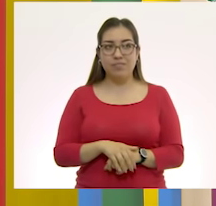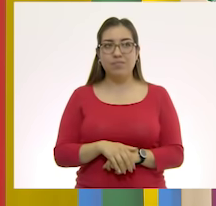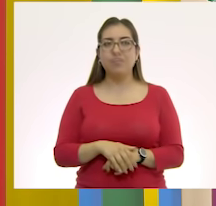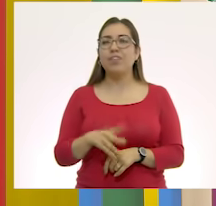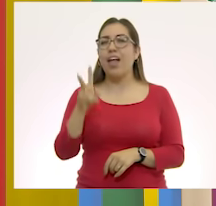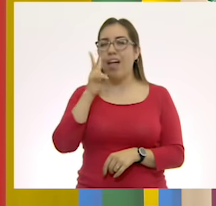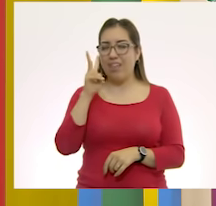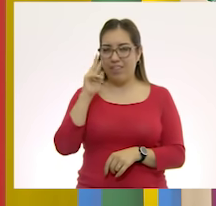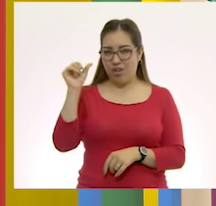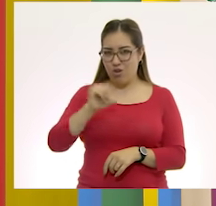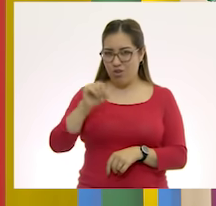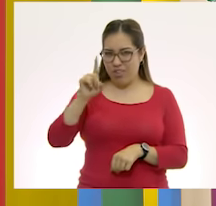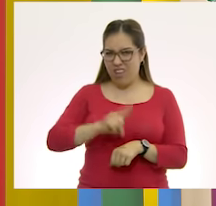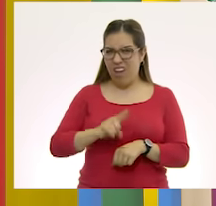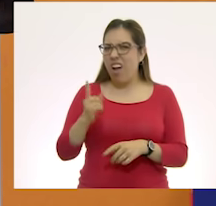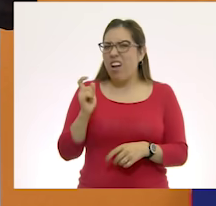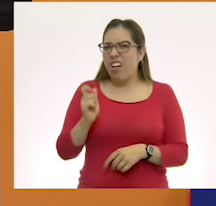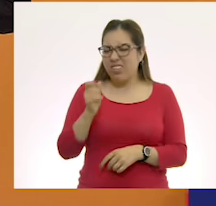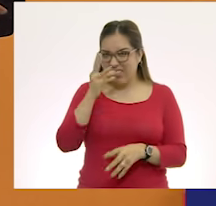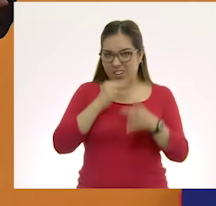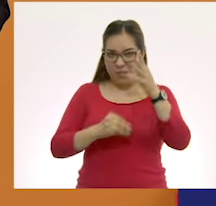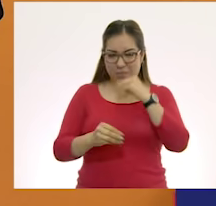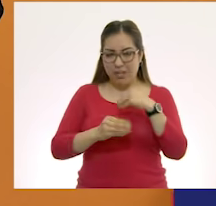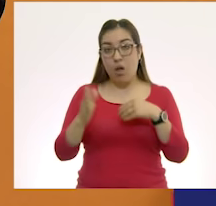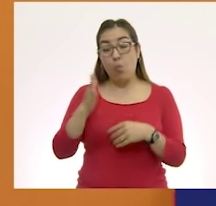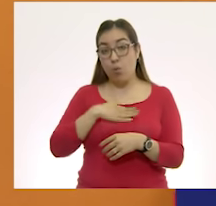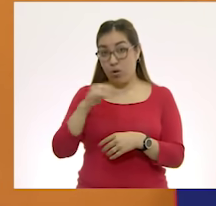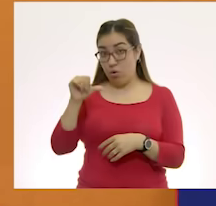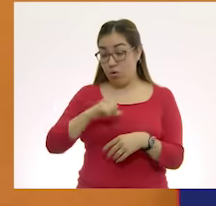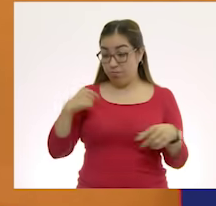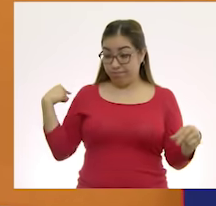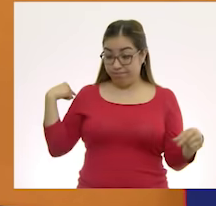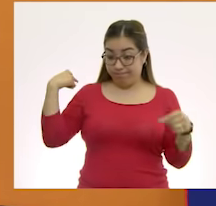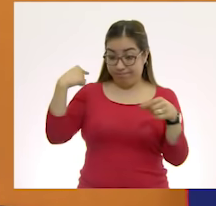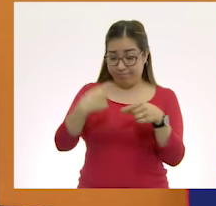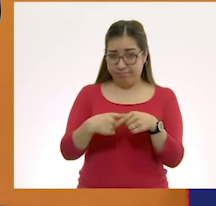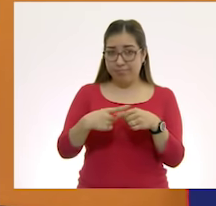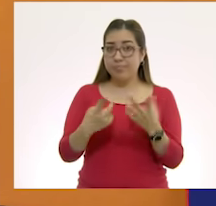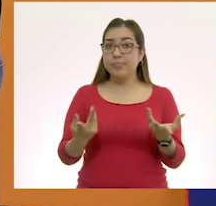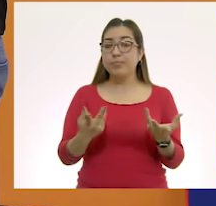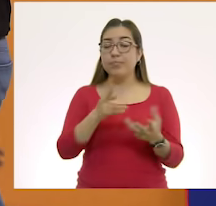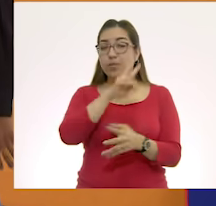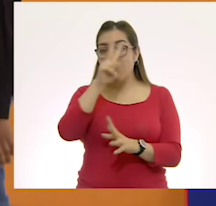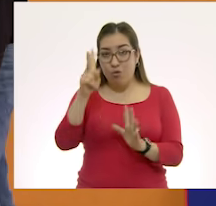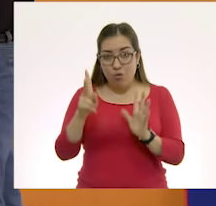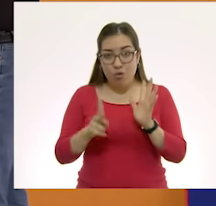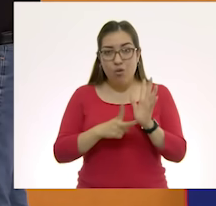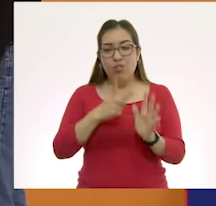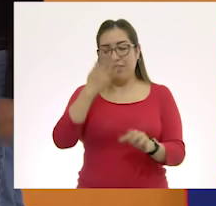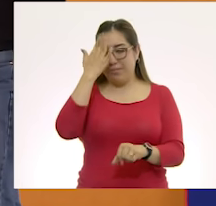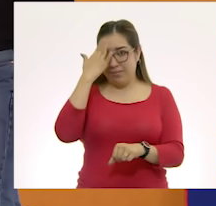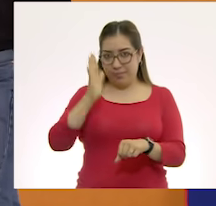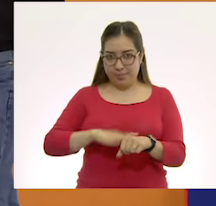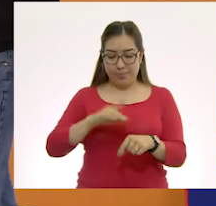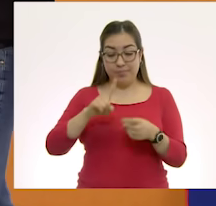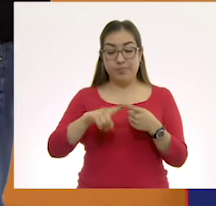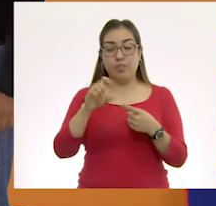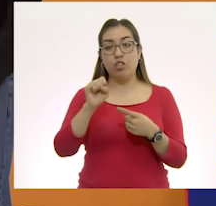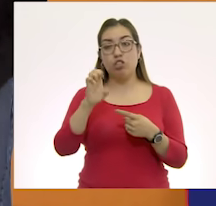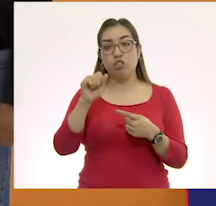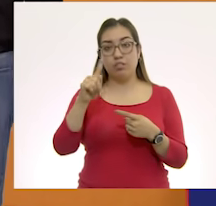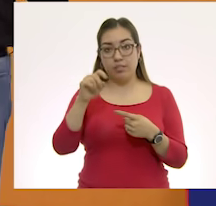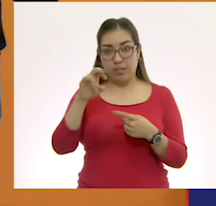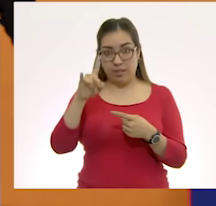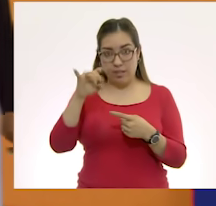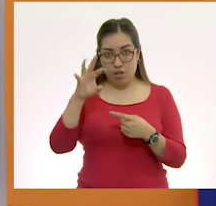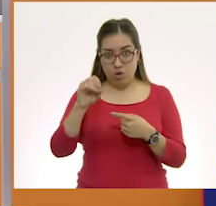lo que aprendimos el día de hoy. Y bueno, durante la clase del día de hoy, pues reafirmamos nuevamente lo que es el movimiento sostenido y el